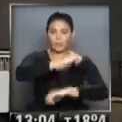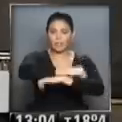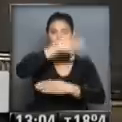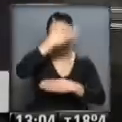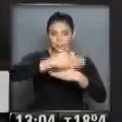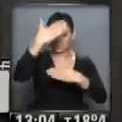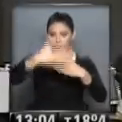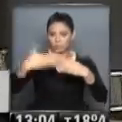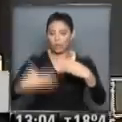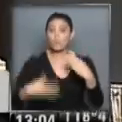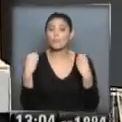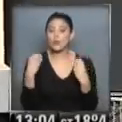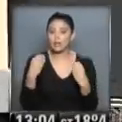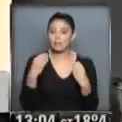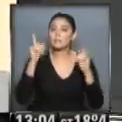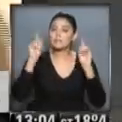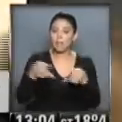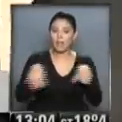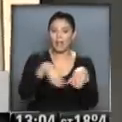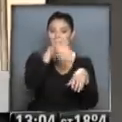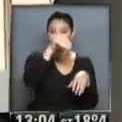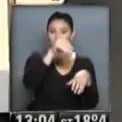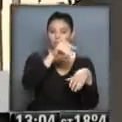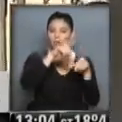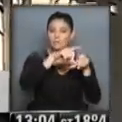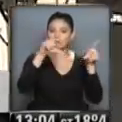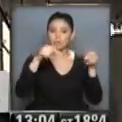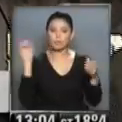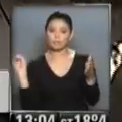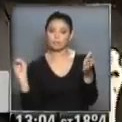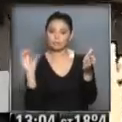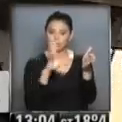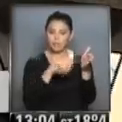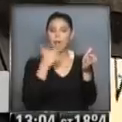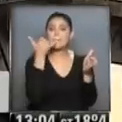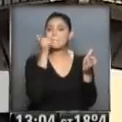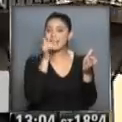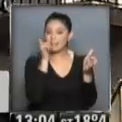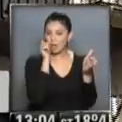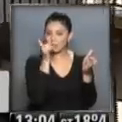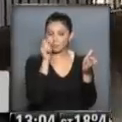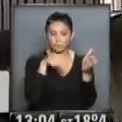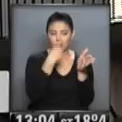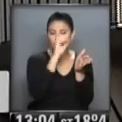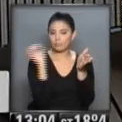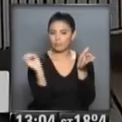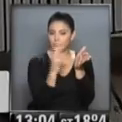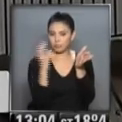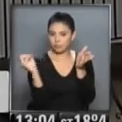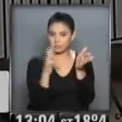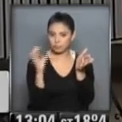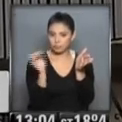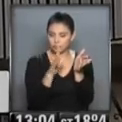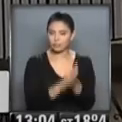piso, porque el Cabildo también será escenario de la fiesta con los mapping, los videos que serán proyectados sobre la fachada del